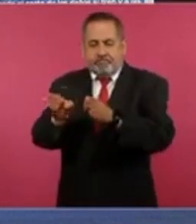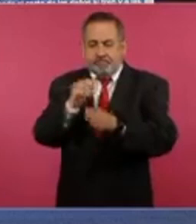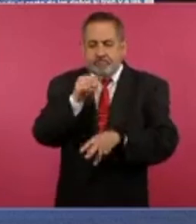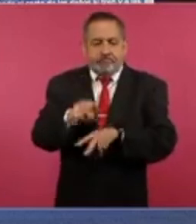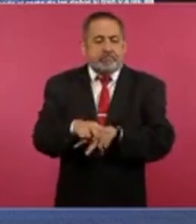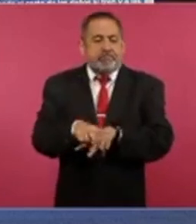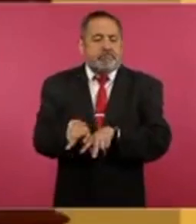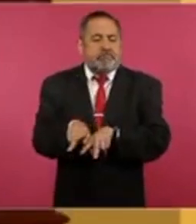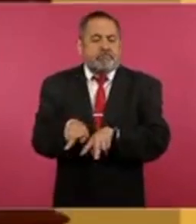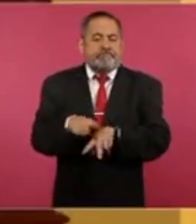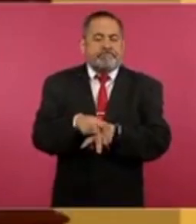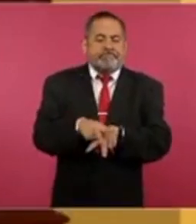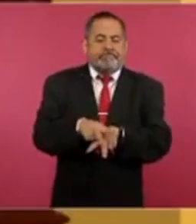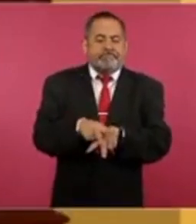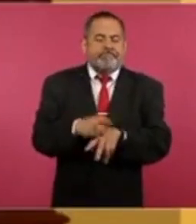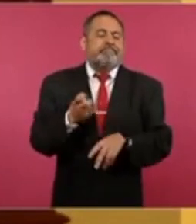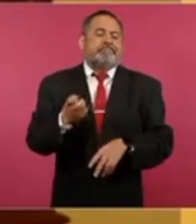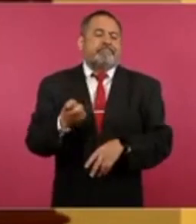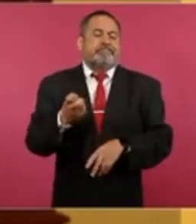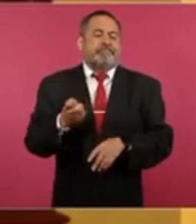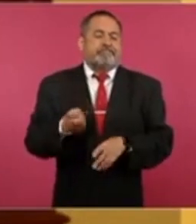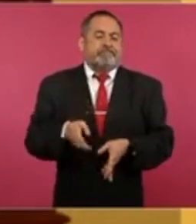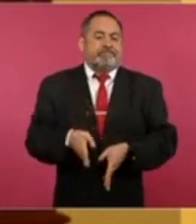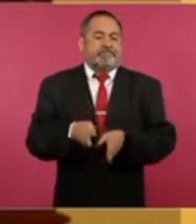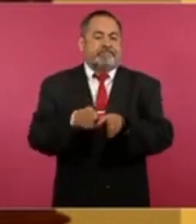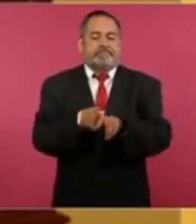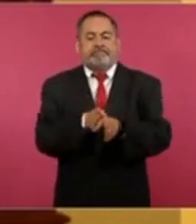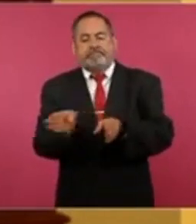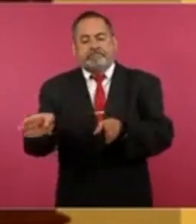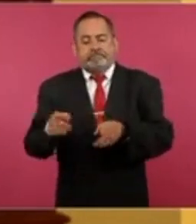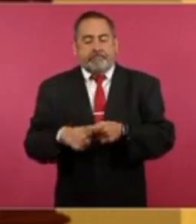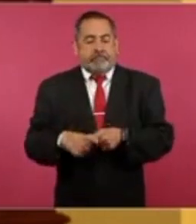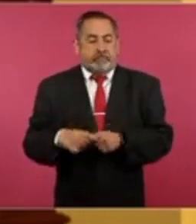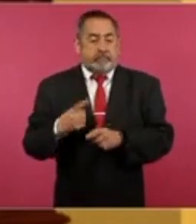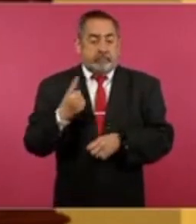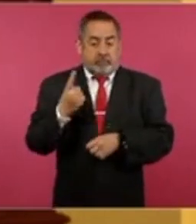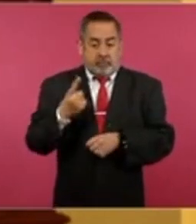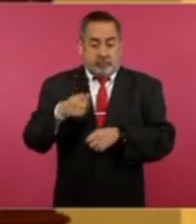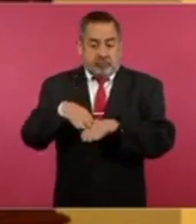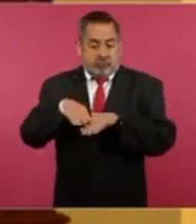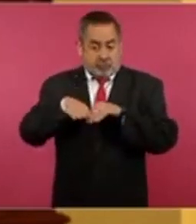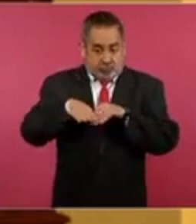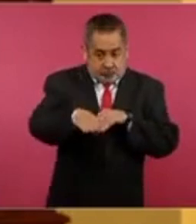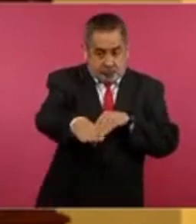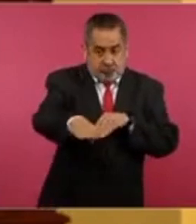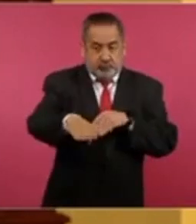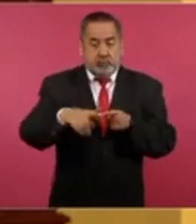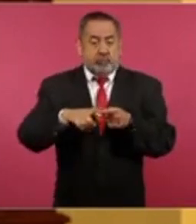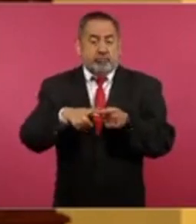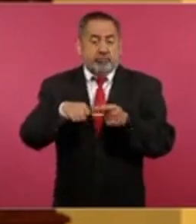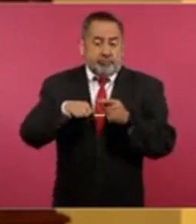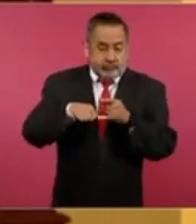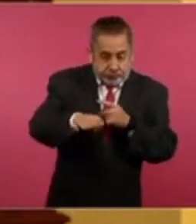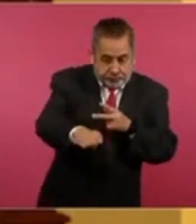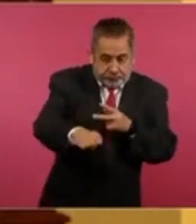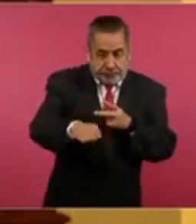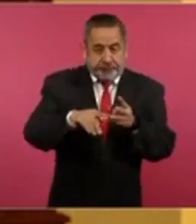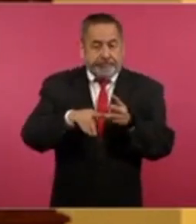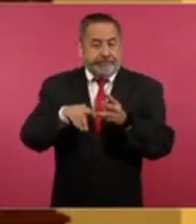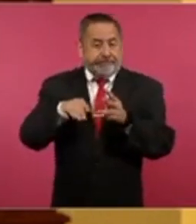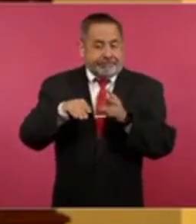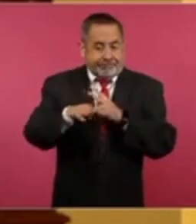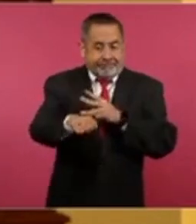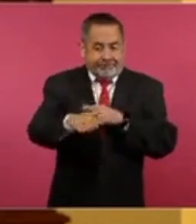su operación normal. Y bueno, pasaron tres trenes, el último es el que